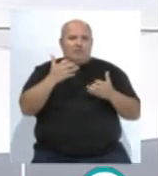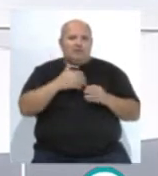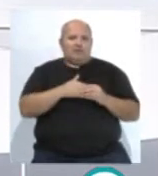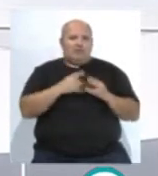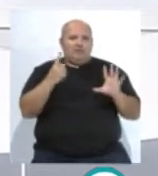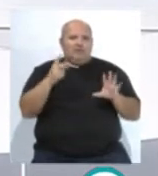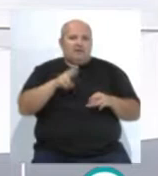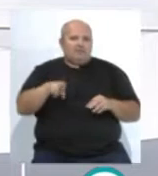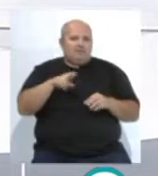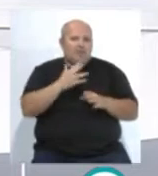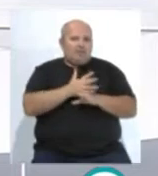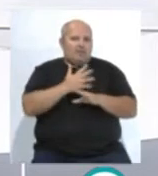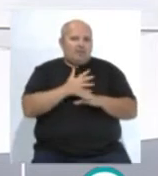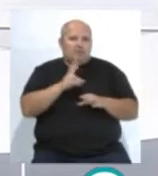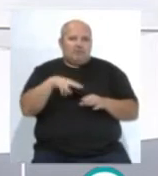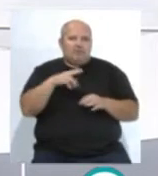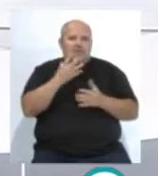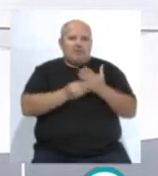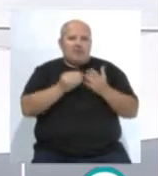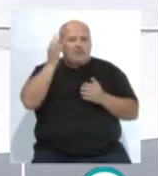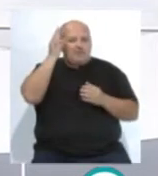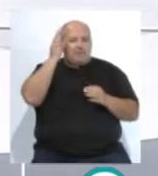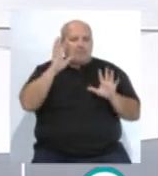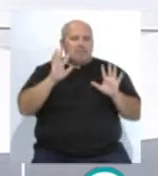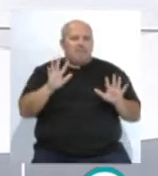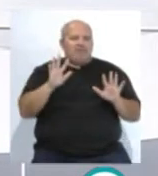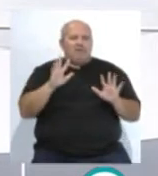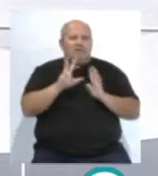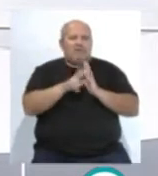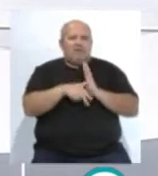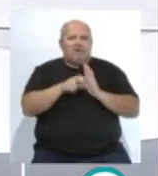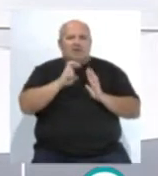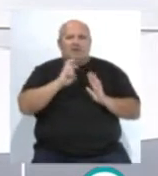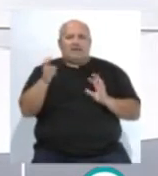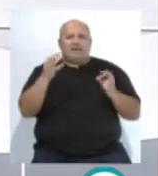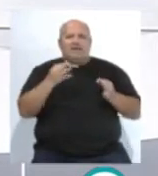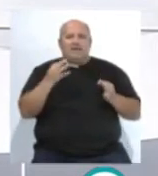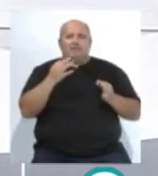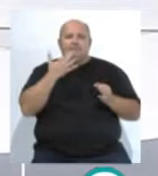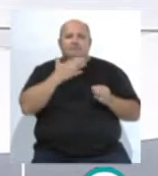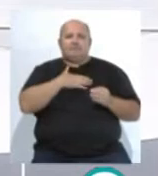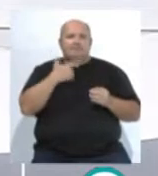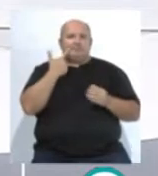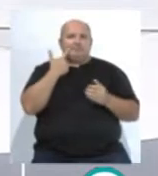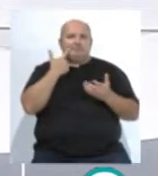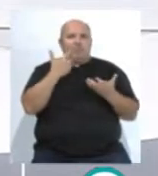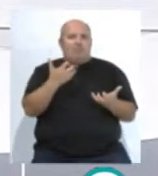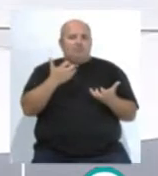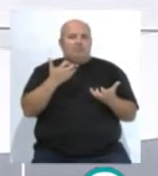repiten seis veces la jugada, con lo cual no se te pasa ningún detalle, pero luego hay otras veces que no te muestran